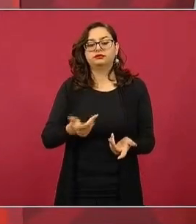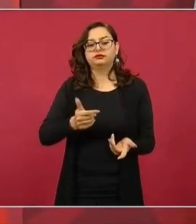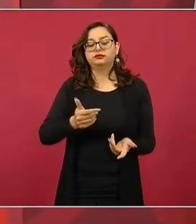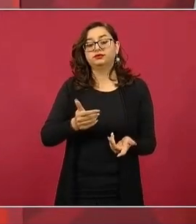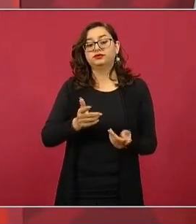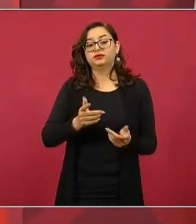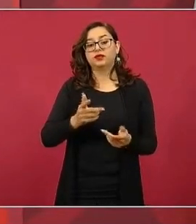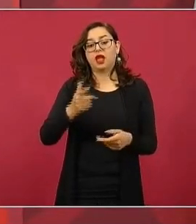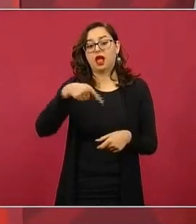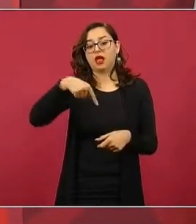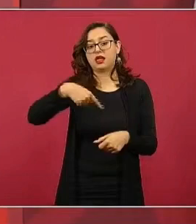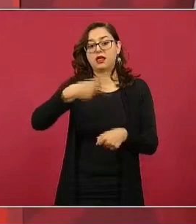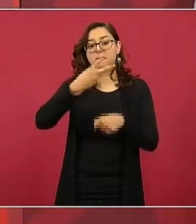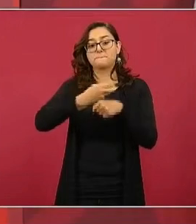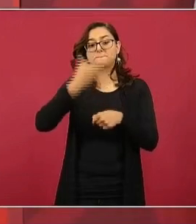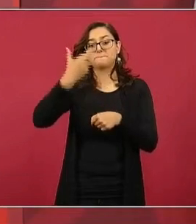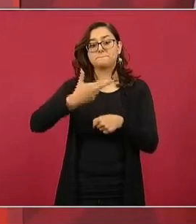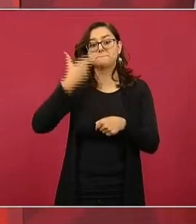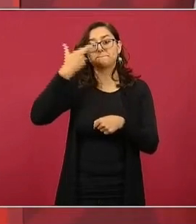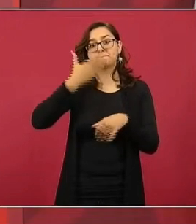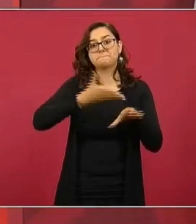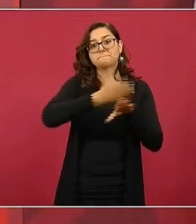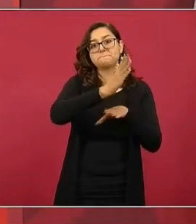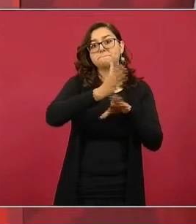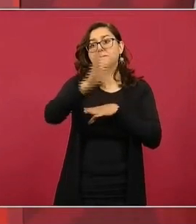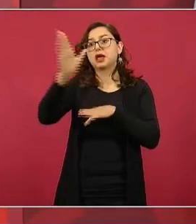mayores. ¿Y el pueblo?